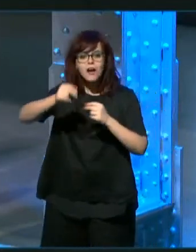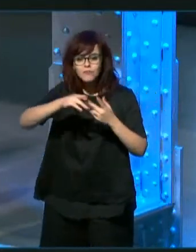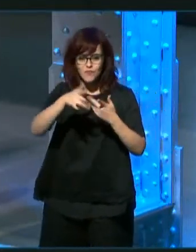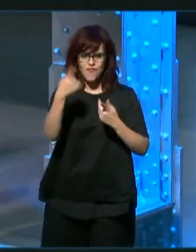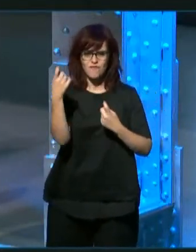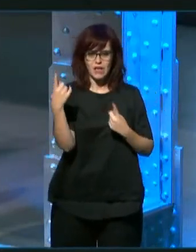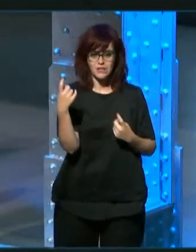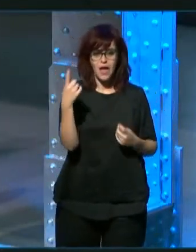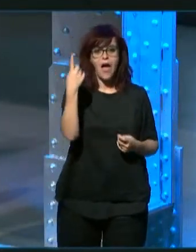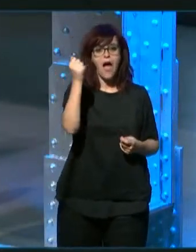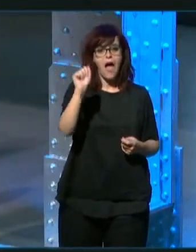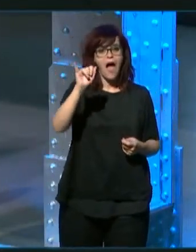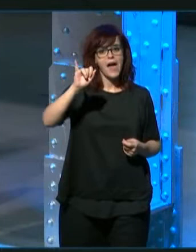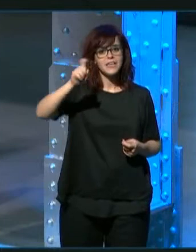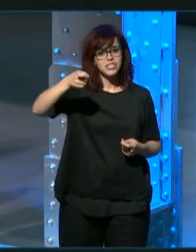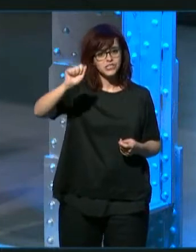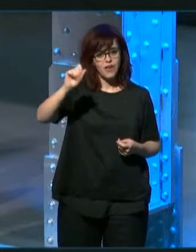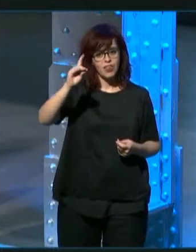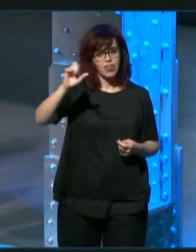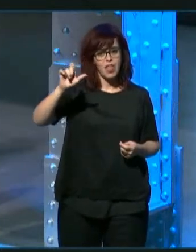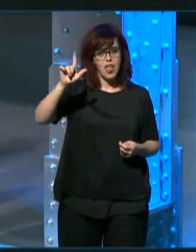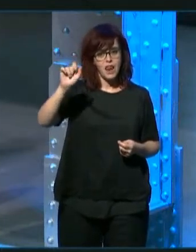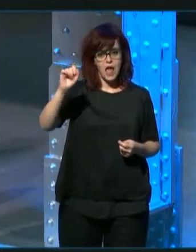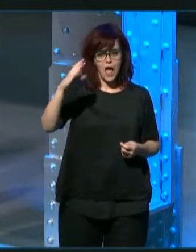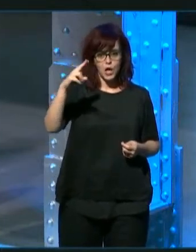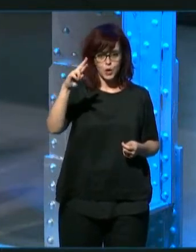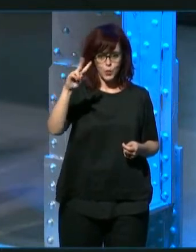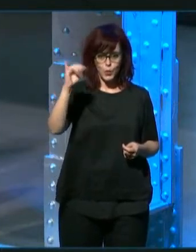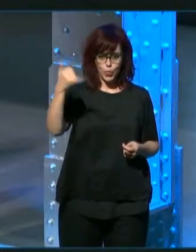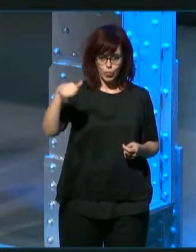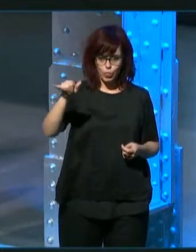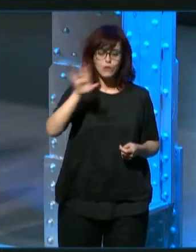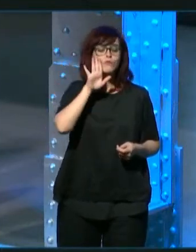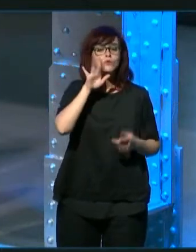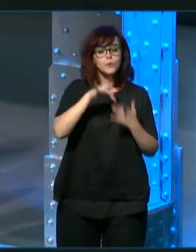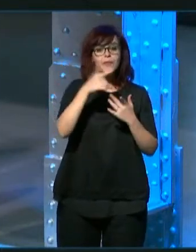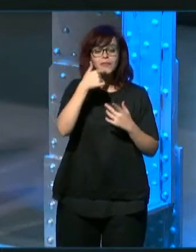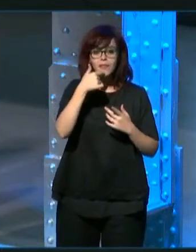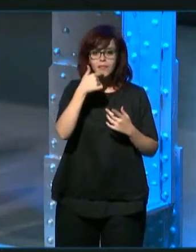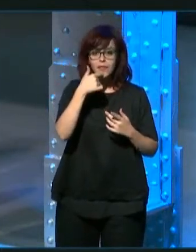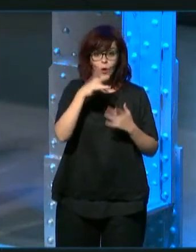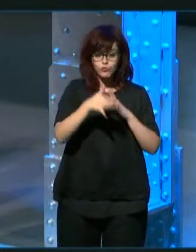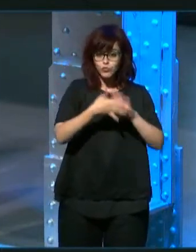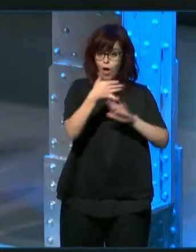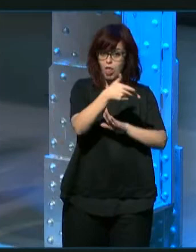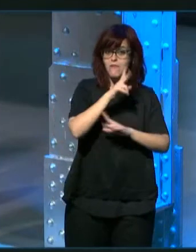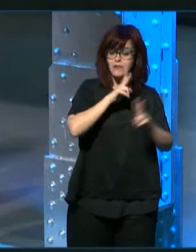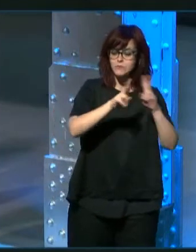en un momento muy interesante de su intervención, posiblemente si esa decisión la tuviera que tomar yo ahora, es decir, si yo ahora en vez de